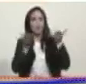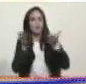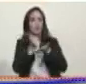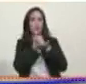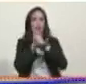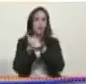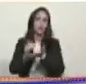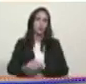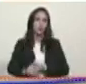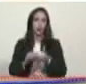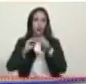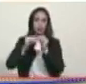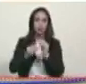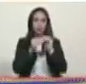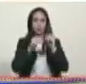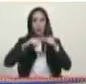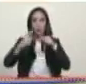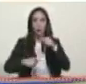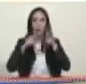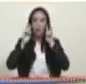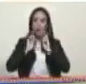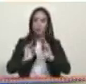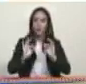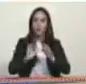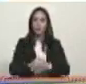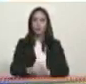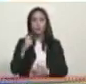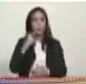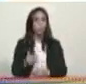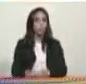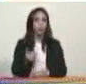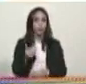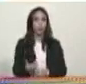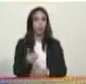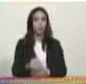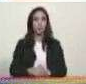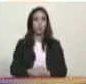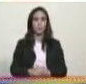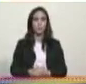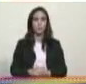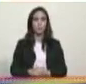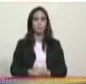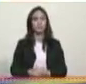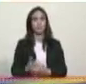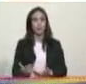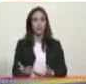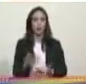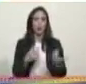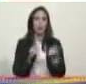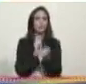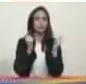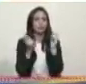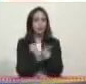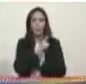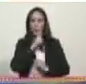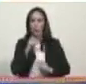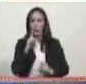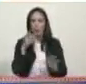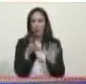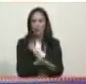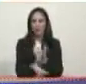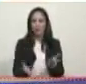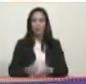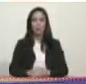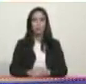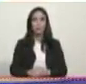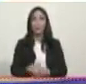repuesto, mantenimiento. Vital, ¿verdad? Bueno, hay que buscarle un mejor nombre, pero el concepto está claro.